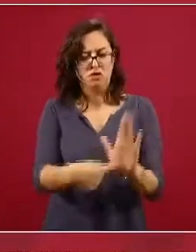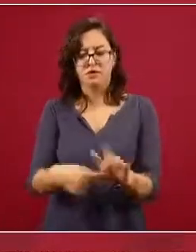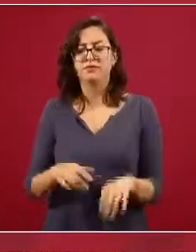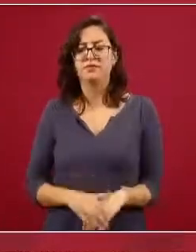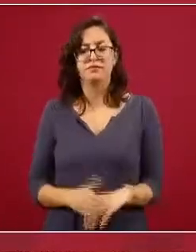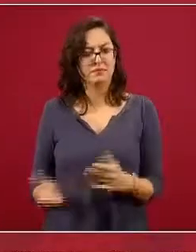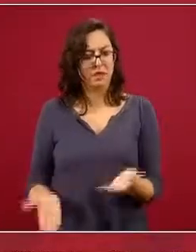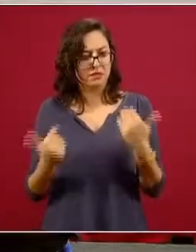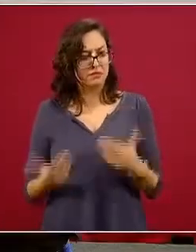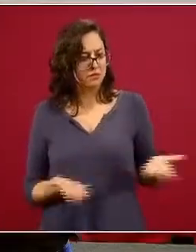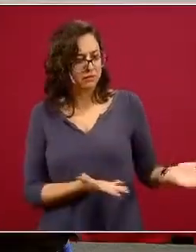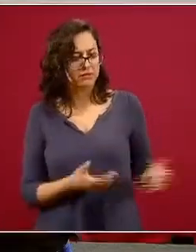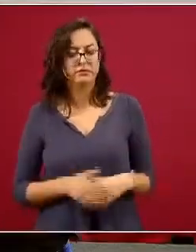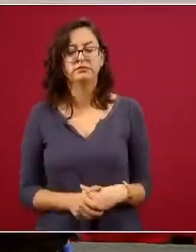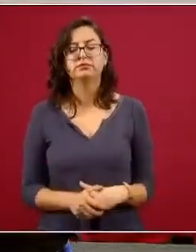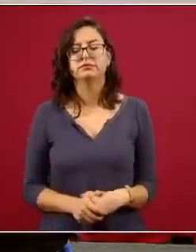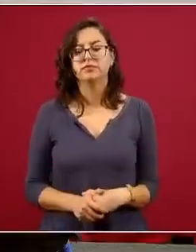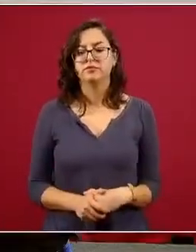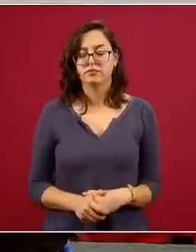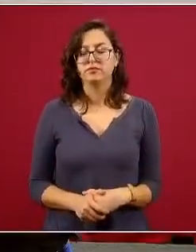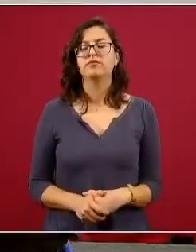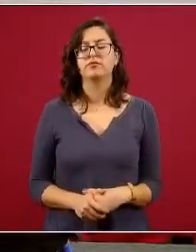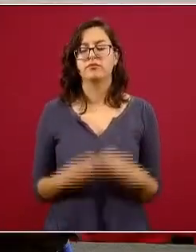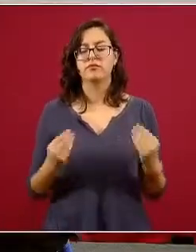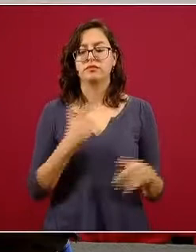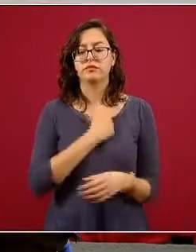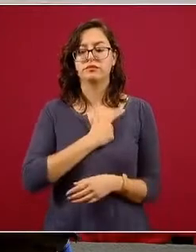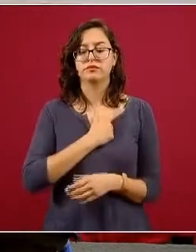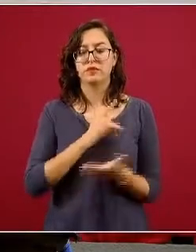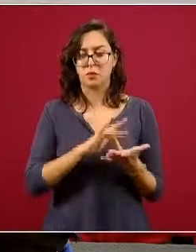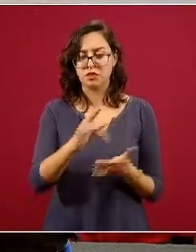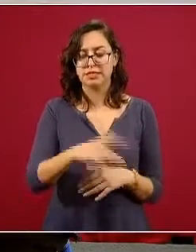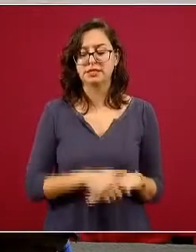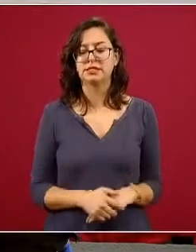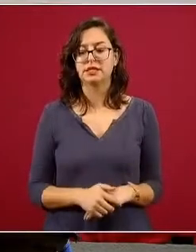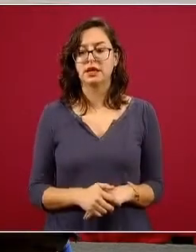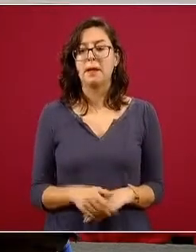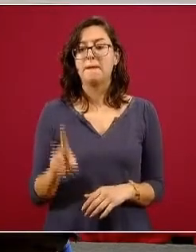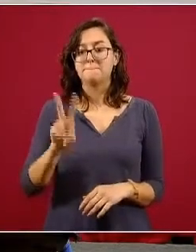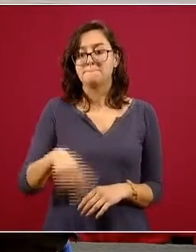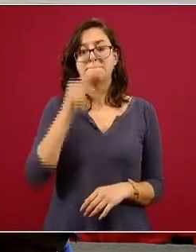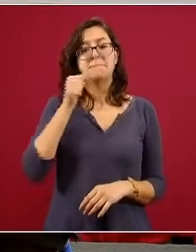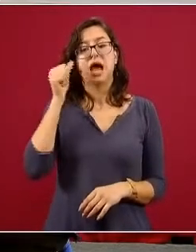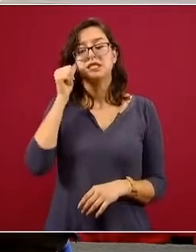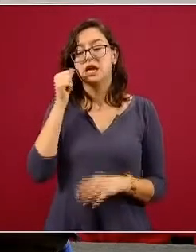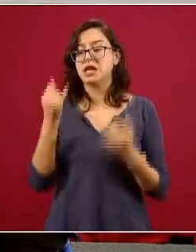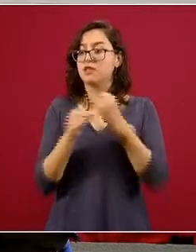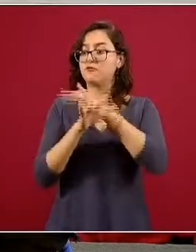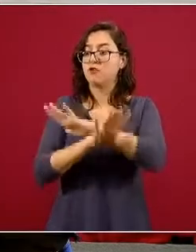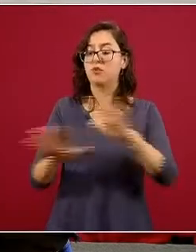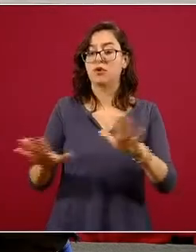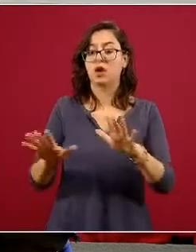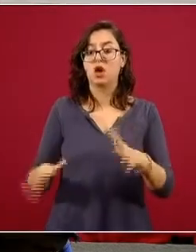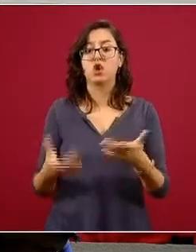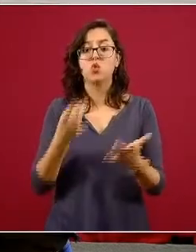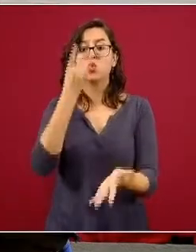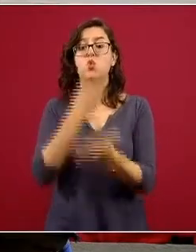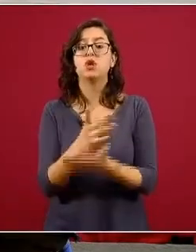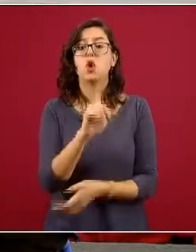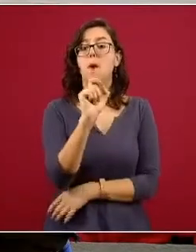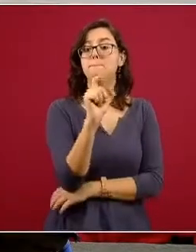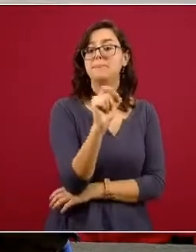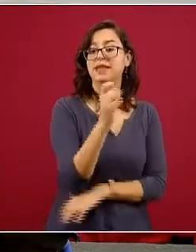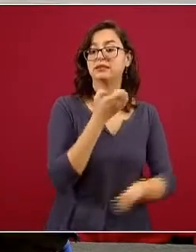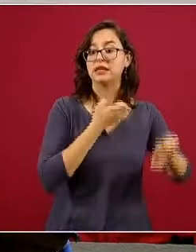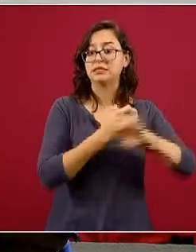al experto que lo comente. Sí, muchas gracias. En efecto, el reporte que presentamos ayer solamente incluyó de 20 estados y hay